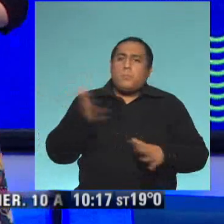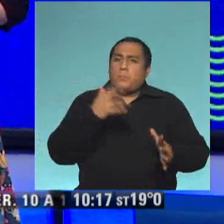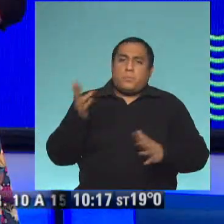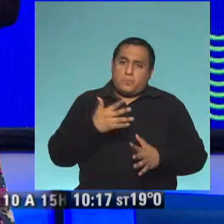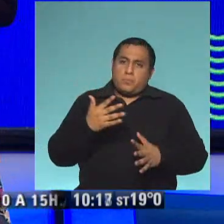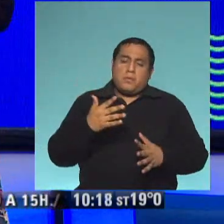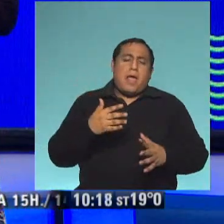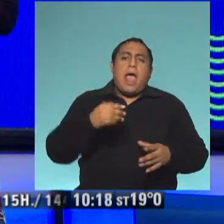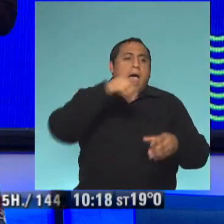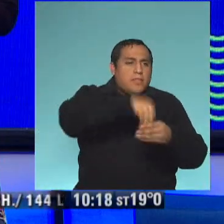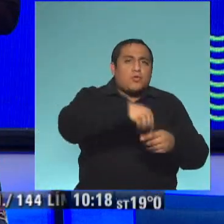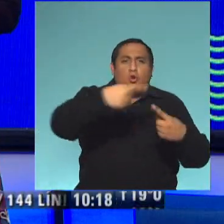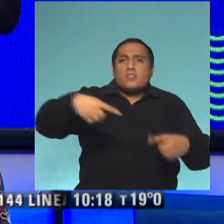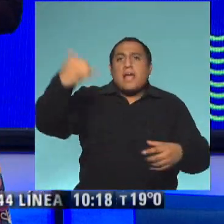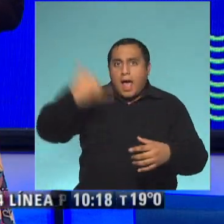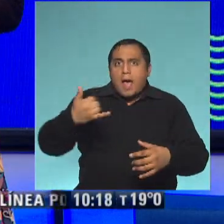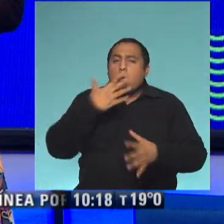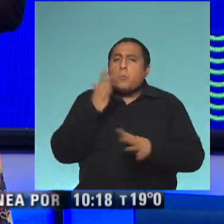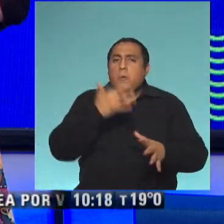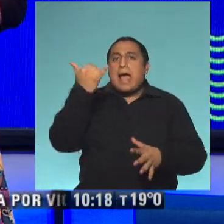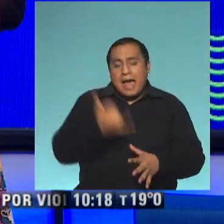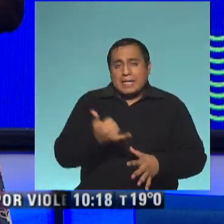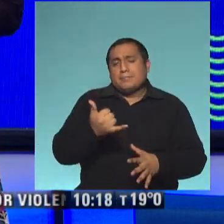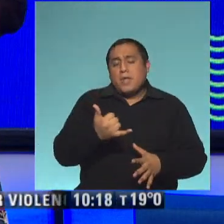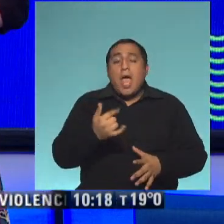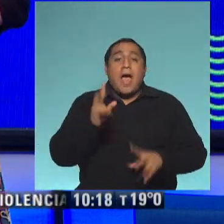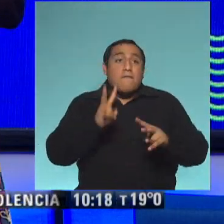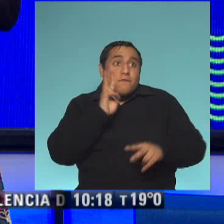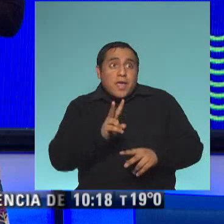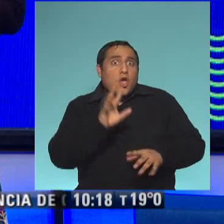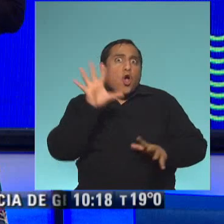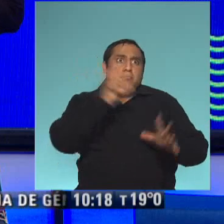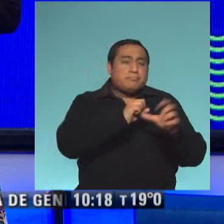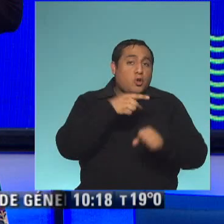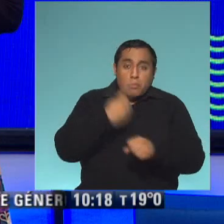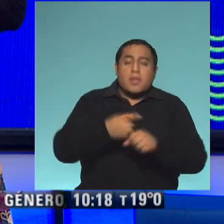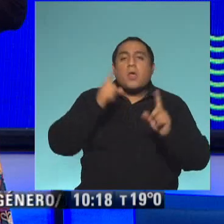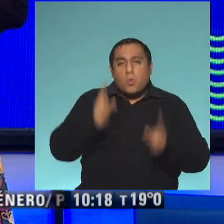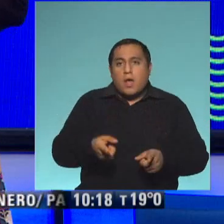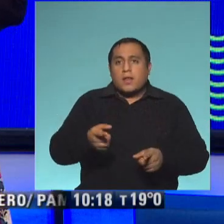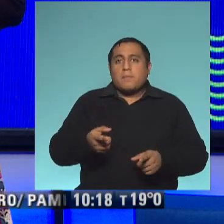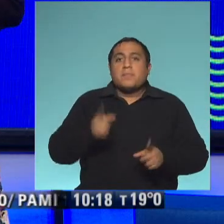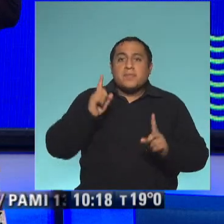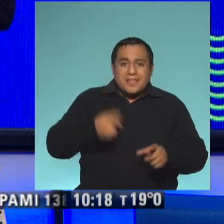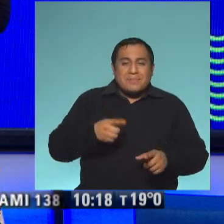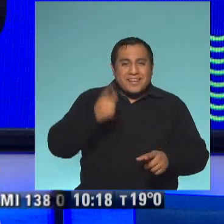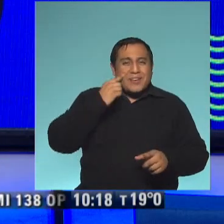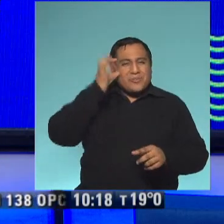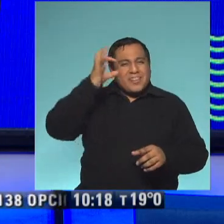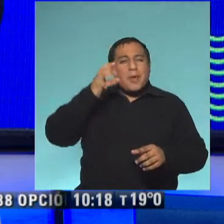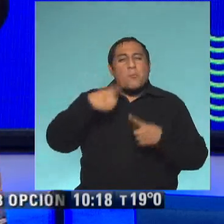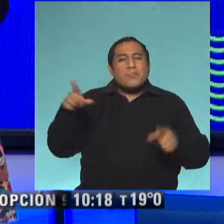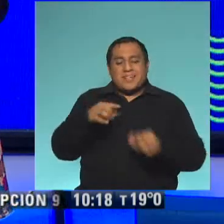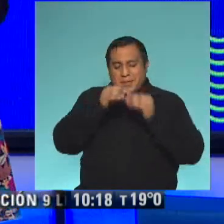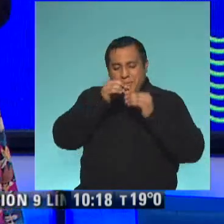y que está en todas partes, aunque no lo podamos ver, no lo podamos tocar. Y que es un excelente ingrediente para el globinete. Eso,